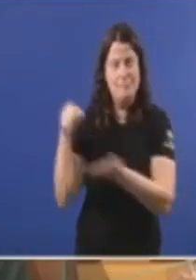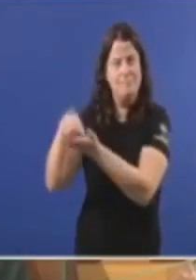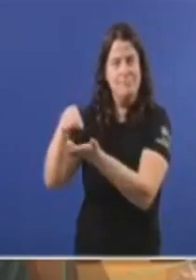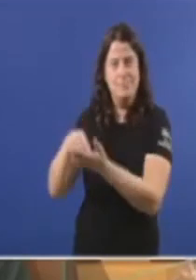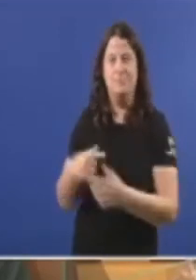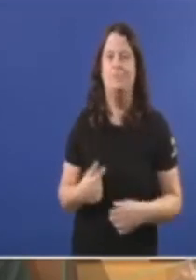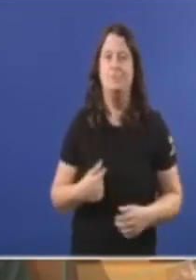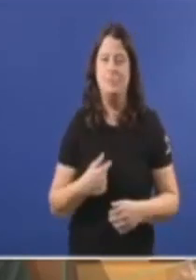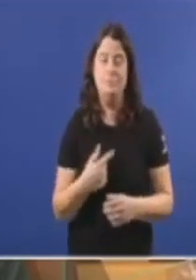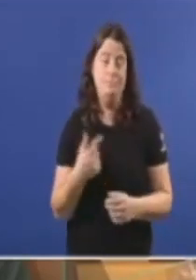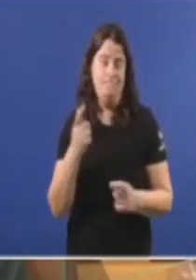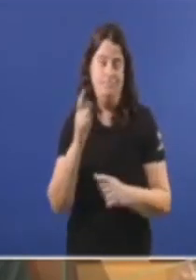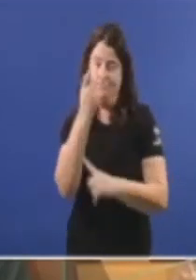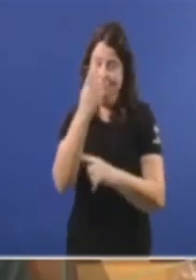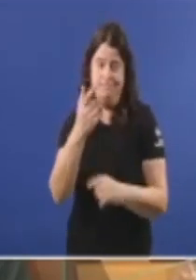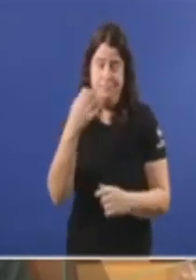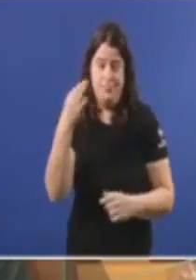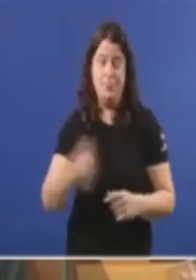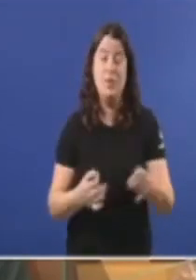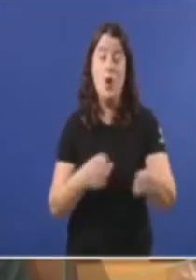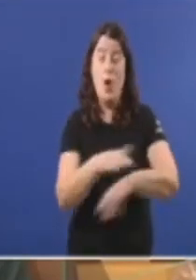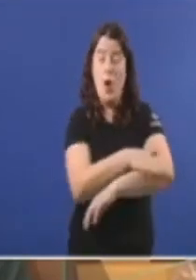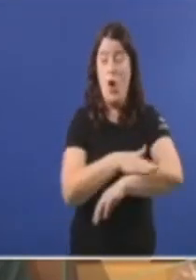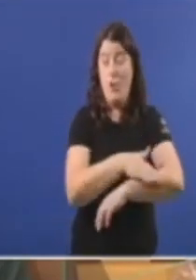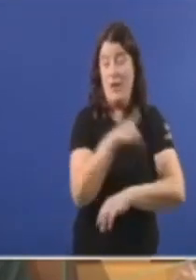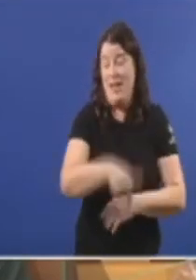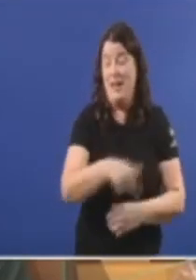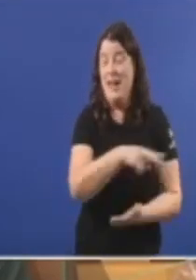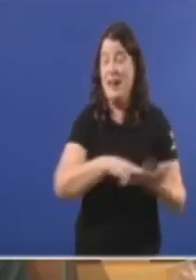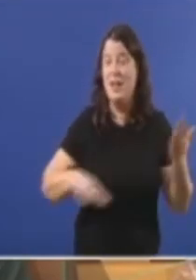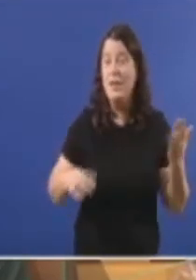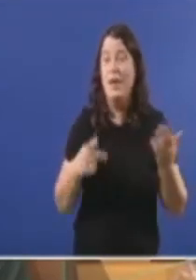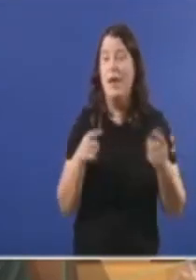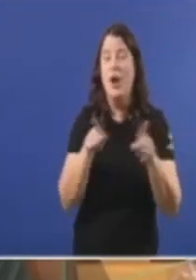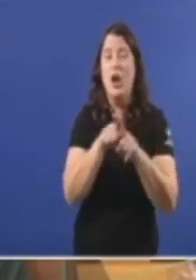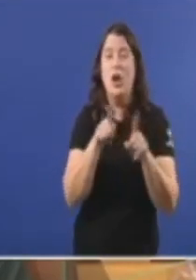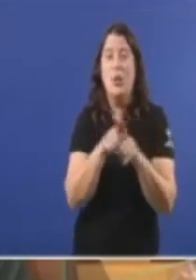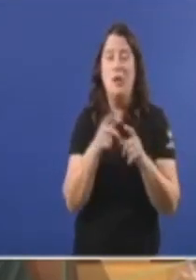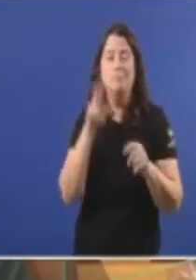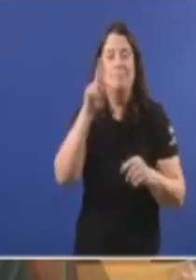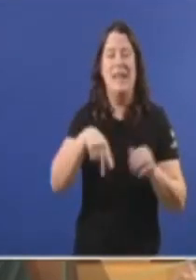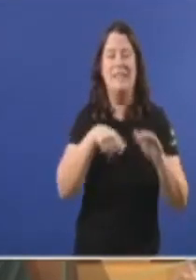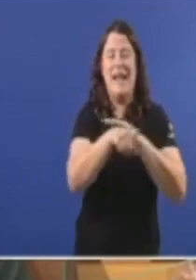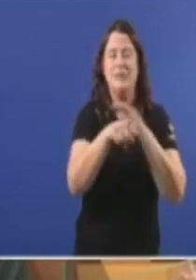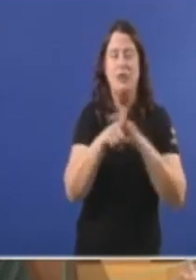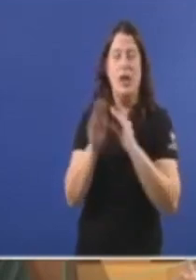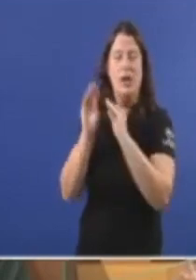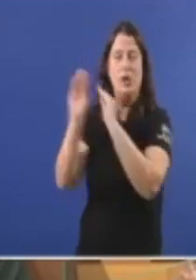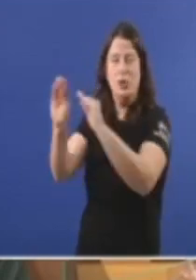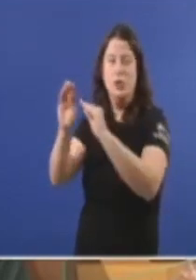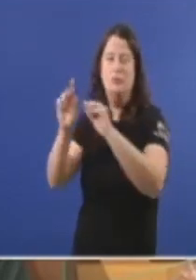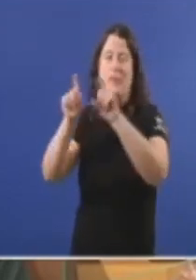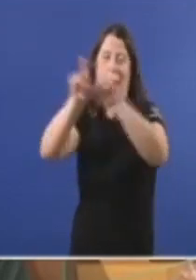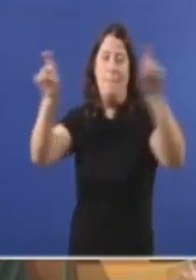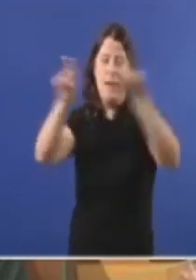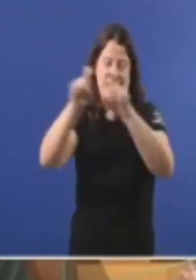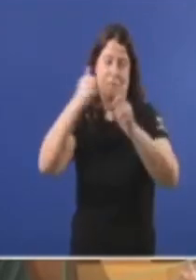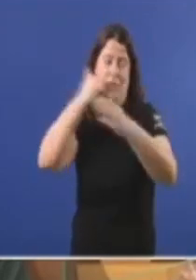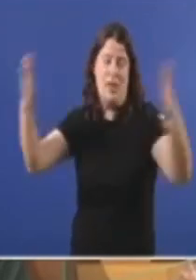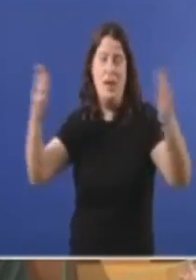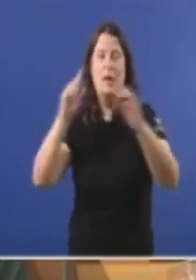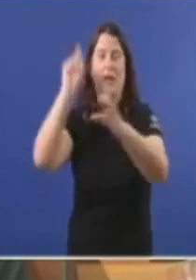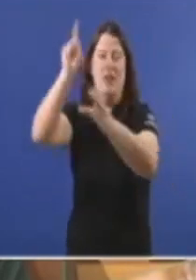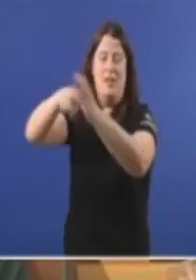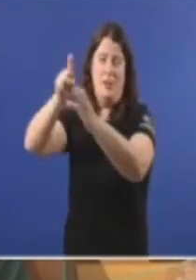o imos conseguir, señor Feijóo, se o Goberno galego se dedica a ser unha xestoría dos intereses das multinacionais que cotizan no